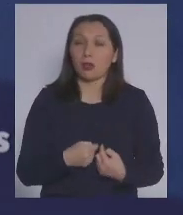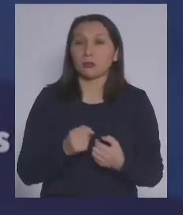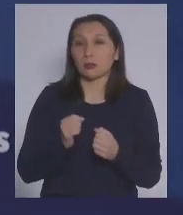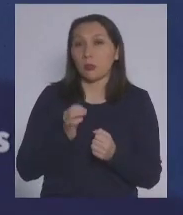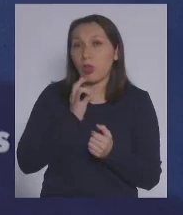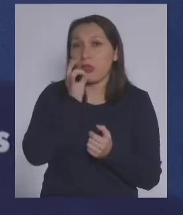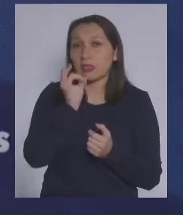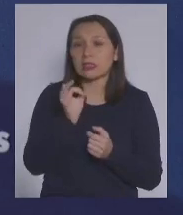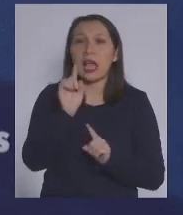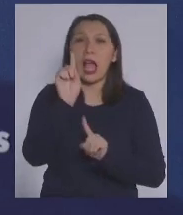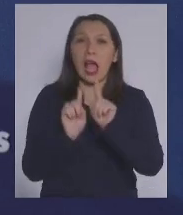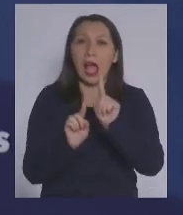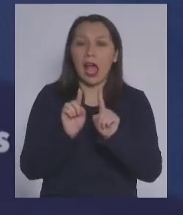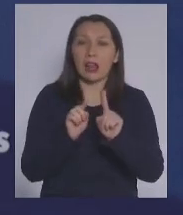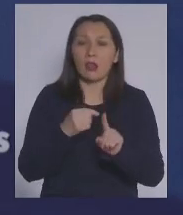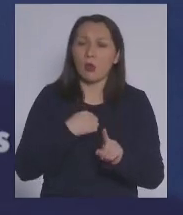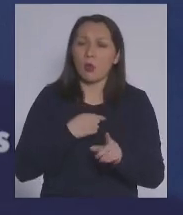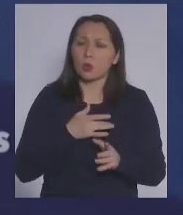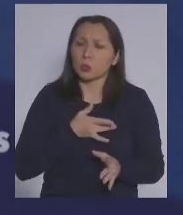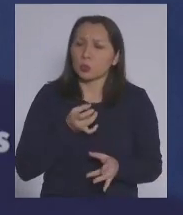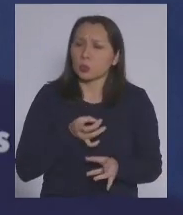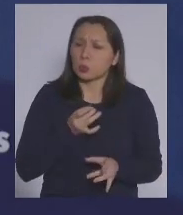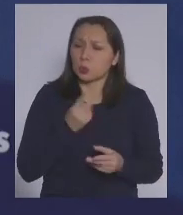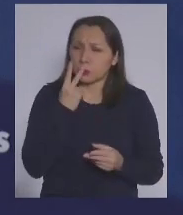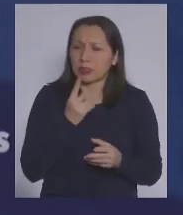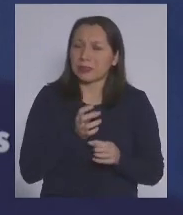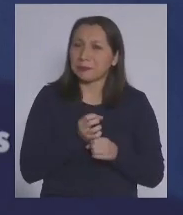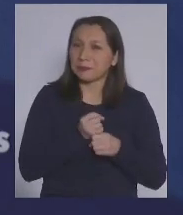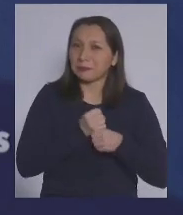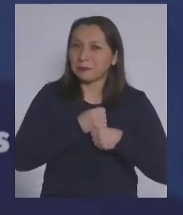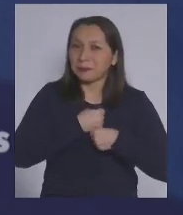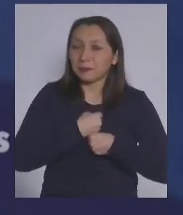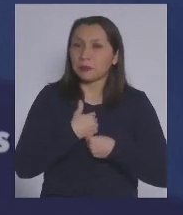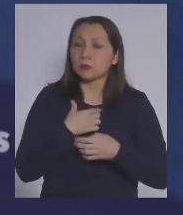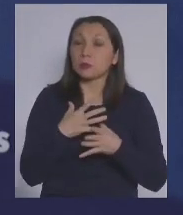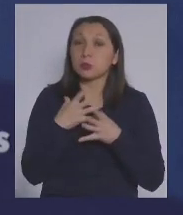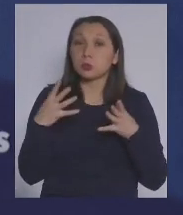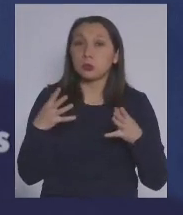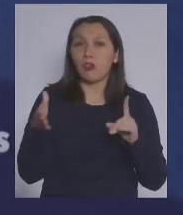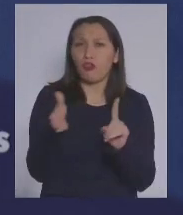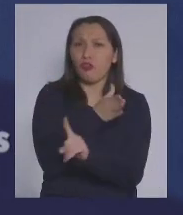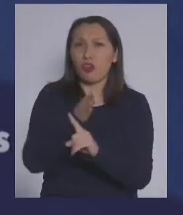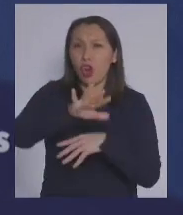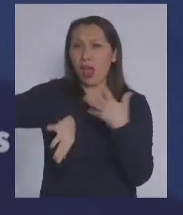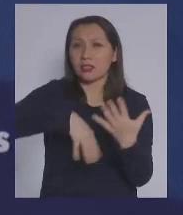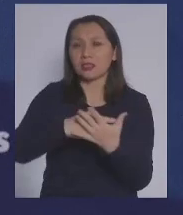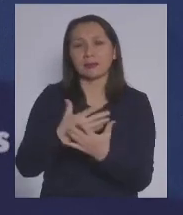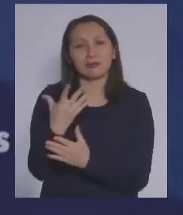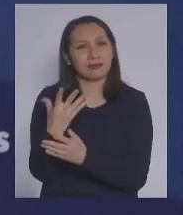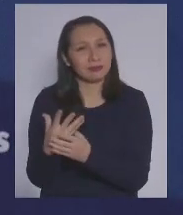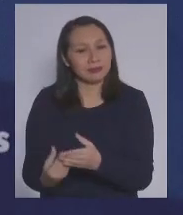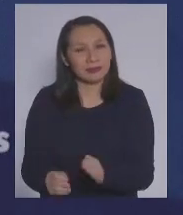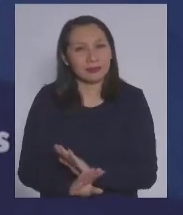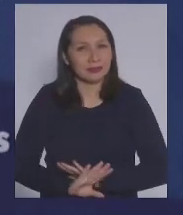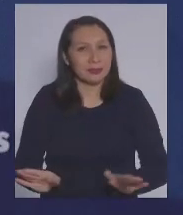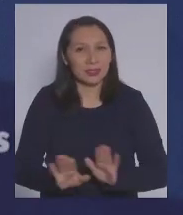algo que me conmueve profundamente a que la violencia se s